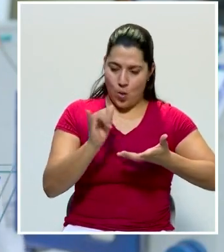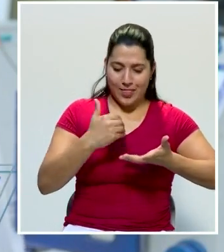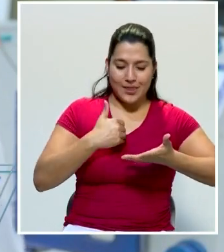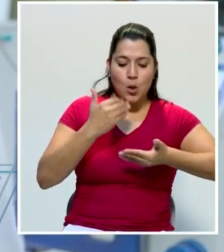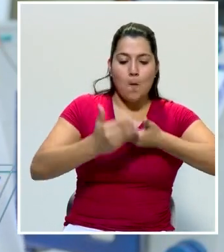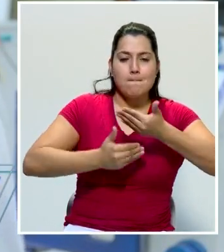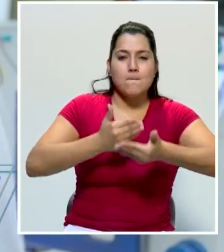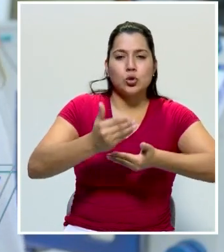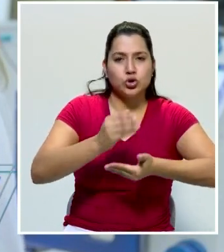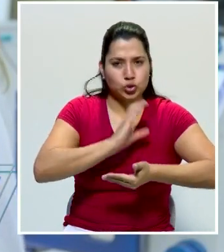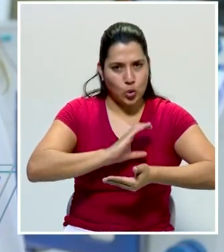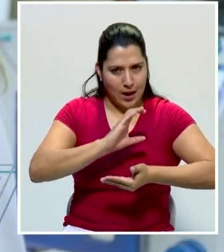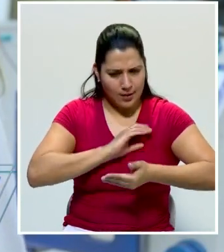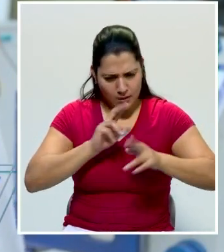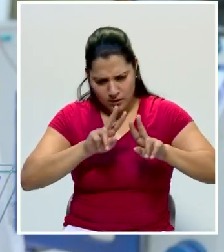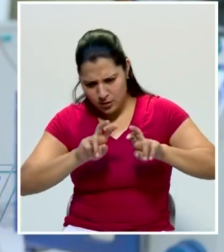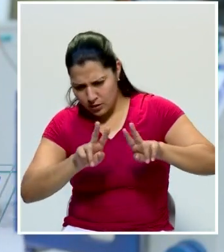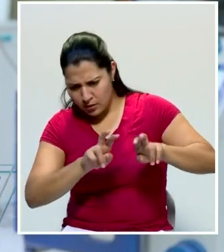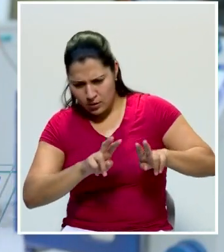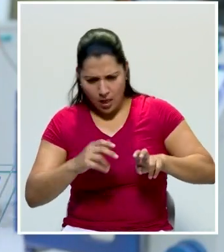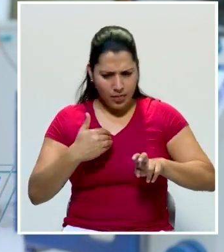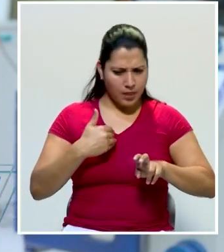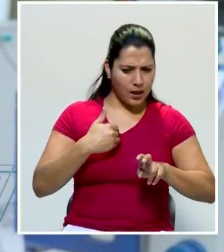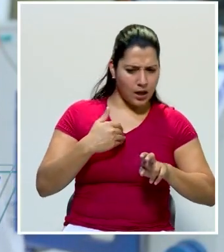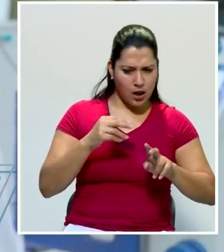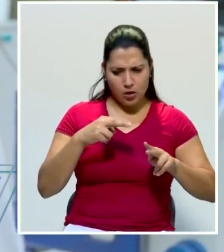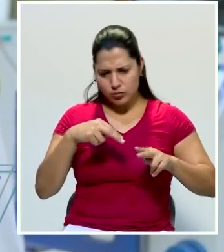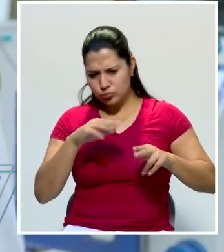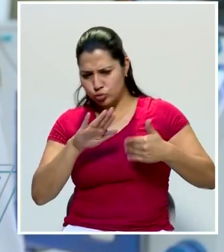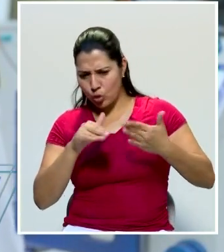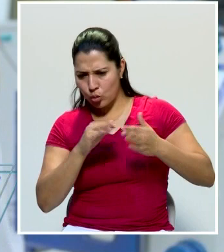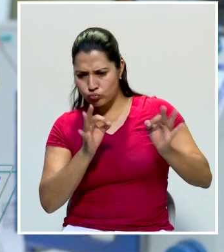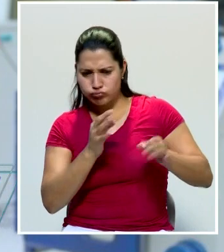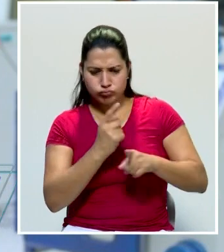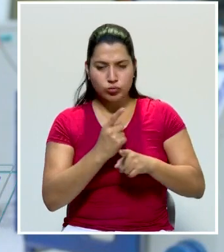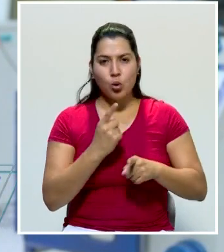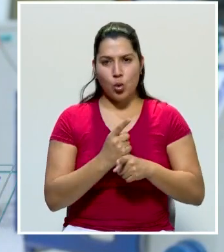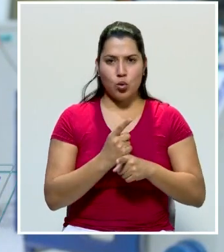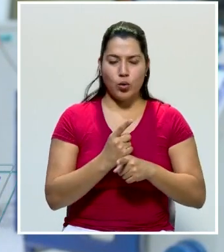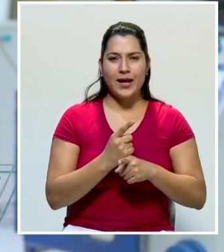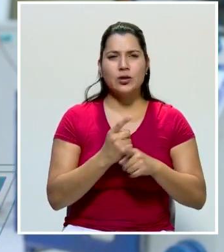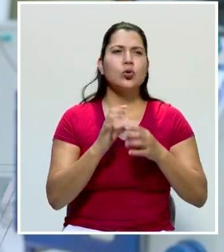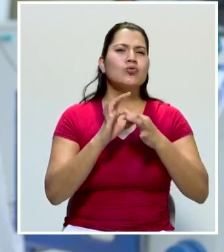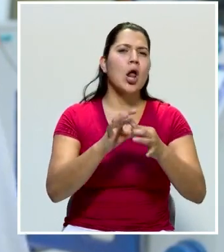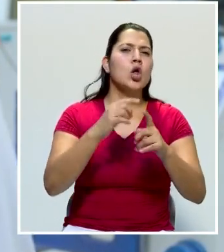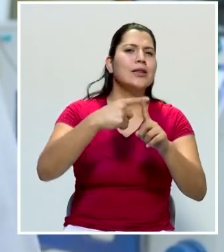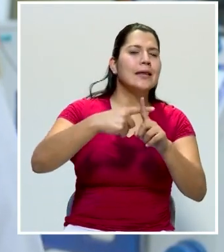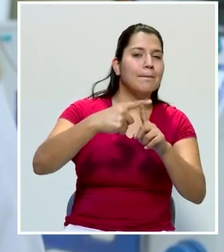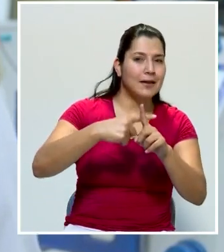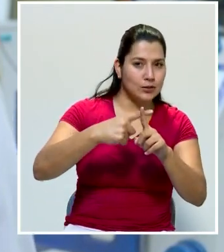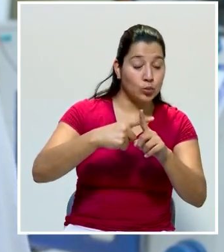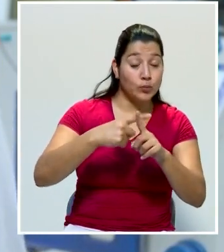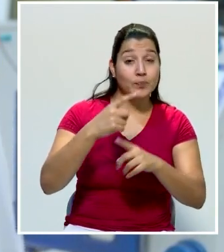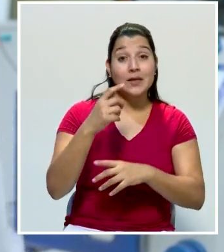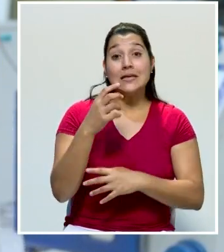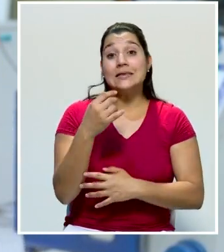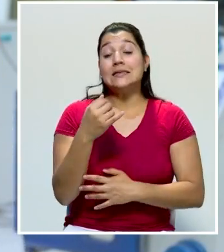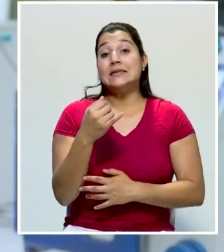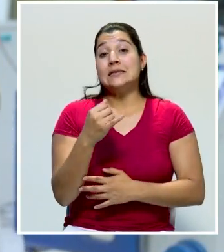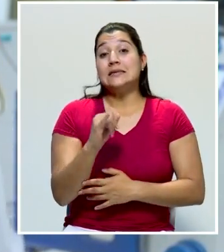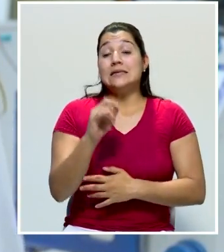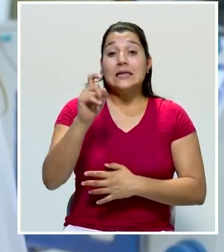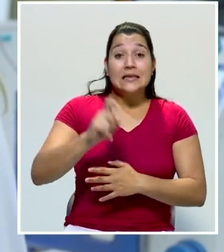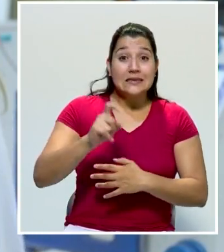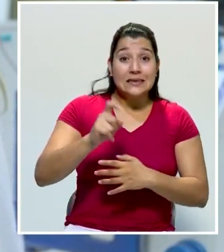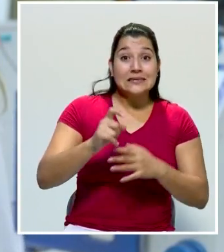que las muestras cuenten con las condiciones adecuadas para procesarlas, en cuestión de temperatura. Si necesitan ser